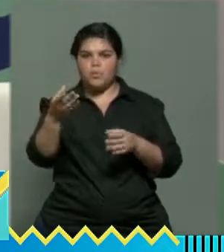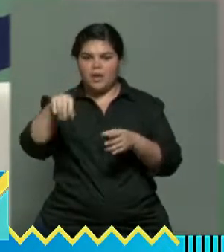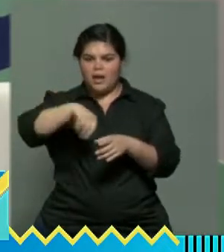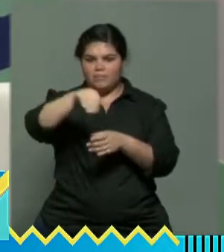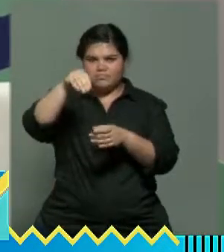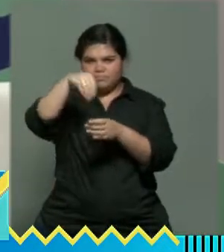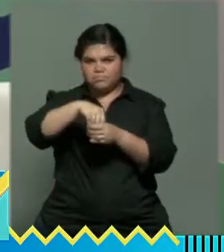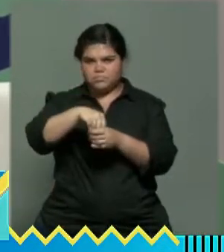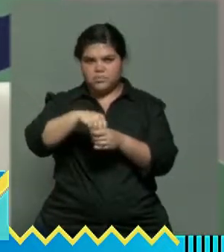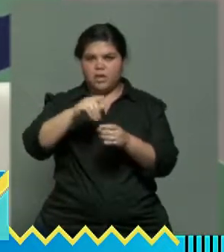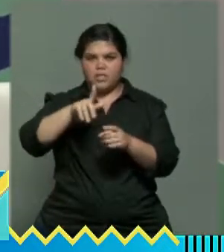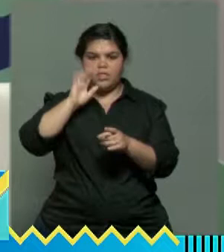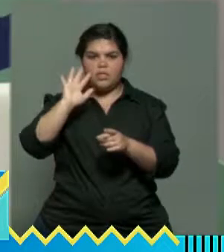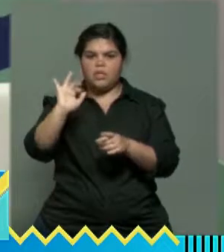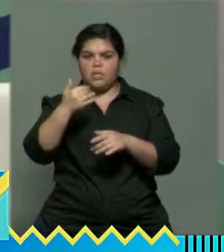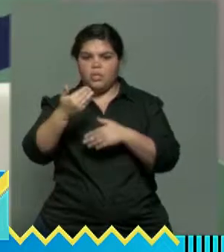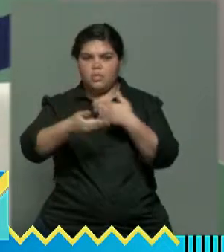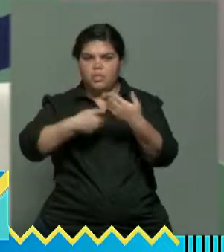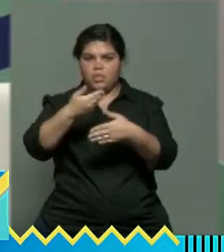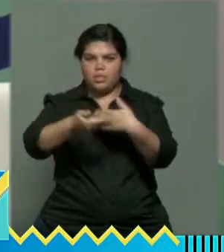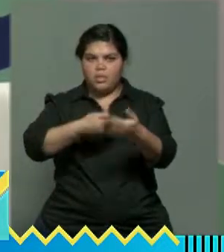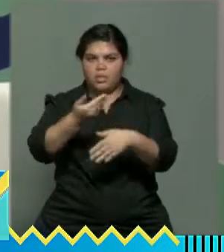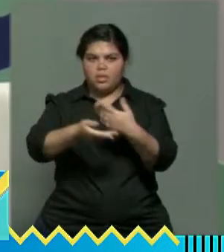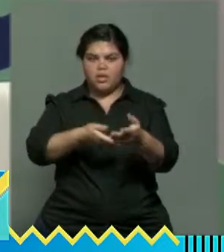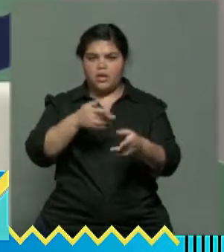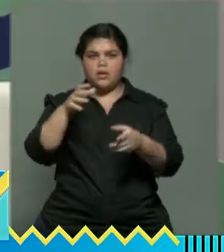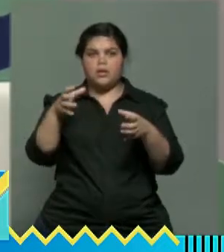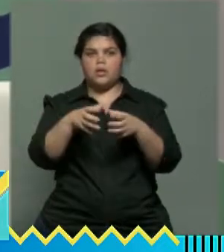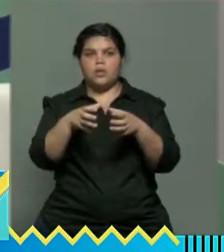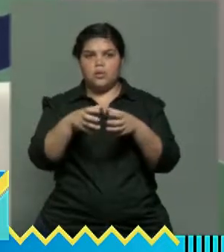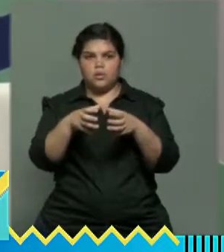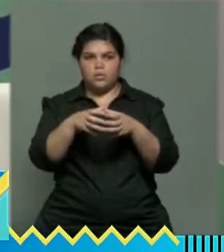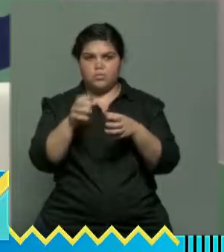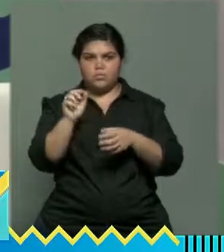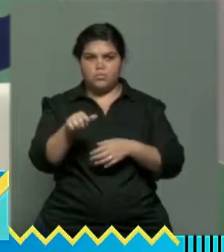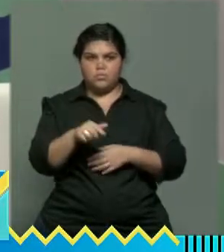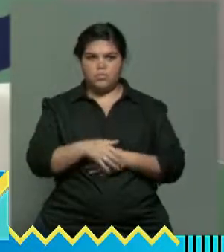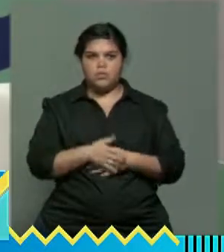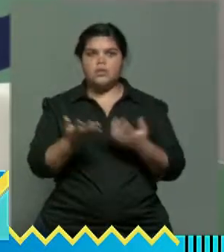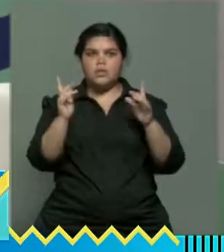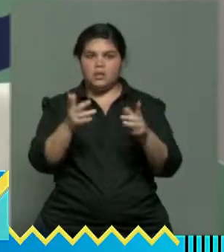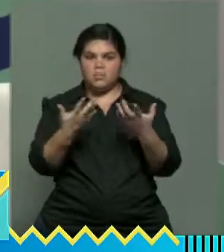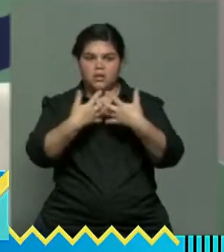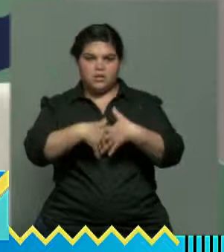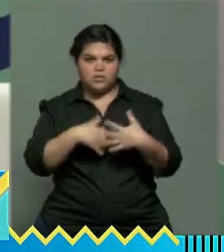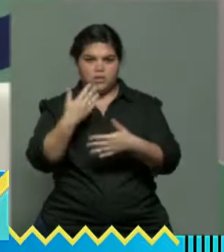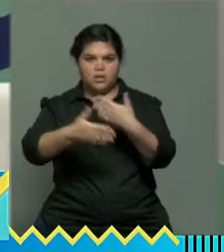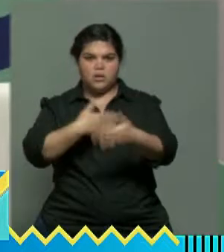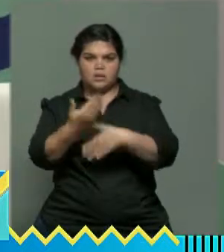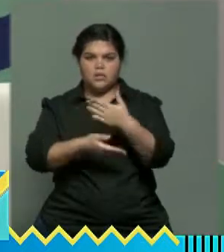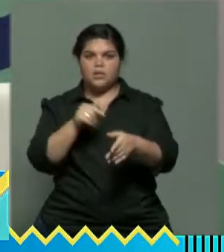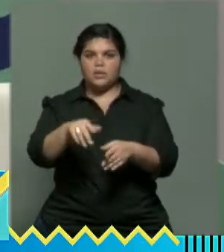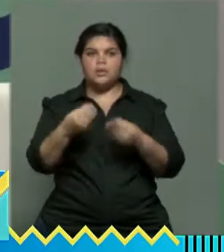vieron en el tiempo el desarrollo de este tema, creo que la Fundación Bill Clinton, en particular Bill Clinton, que tuvo que ver también con ese desarrollo, también dice, mira, el